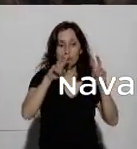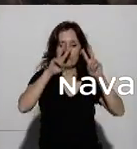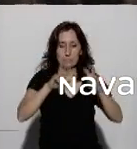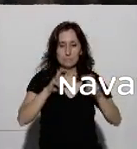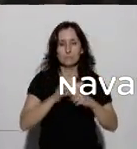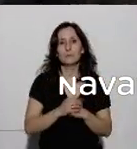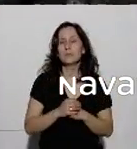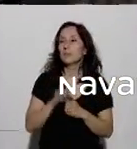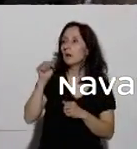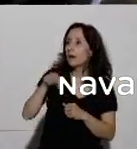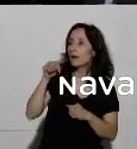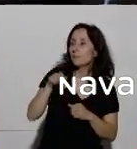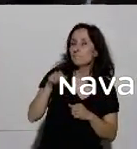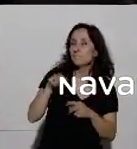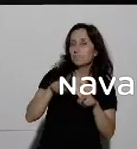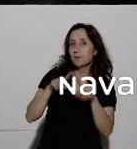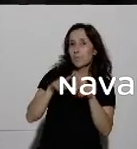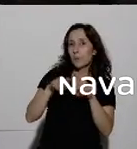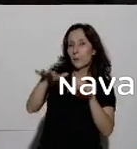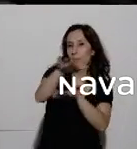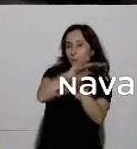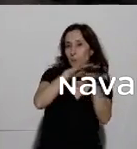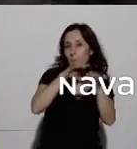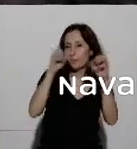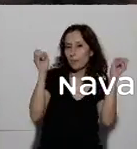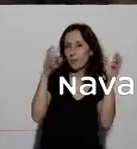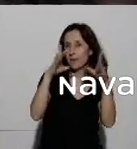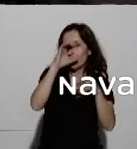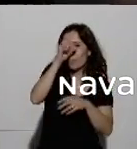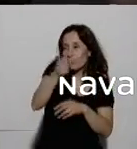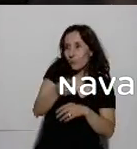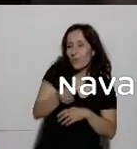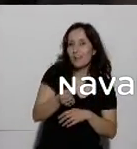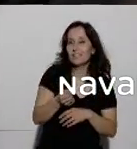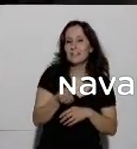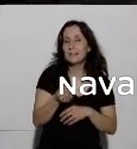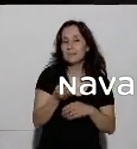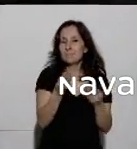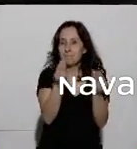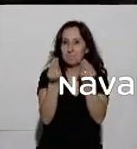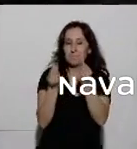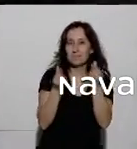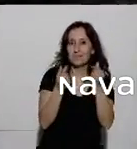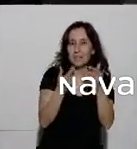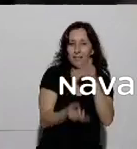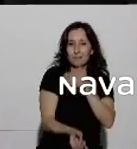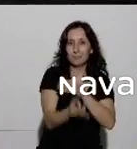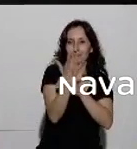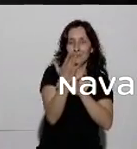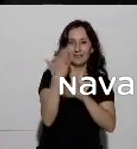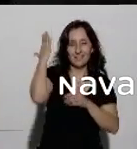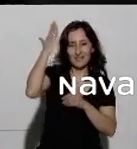en Zugarramurdi está como ese halo de magia, de brujería, es como donde nace toda la brujería en Navarra,